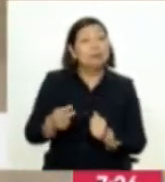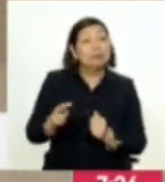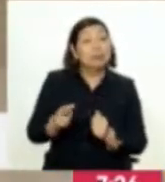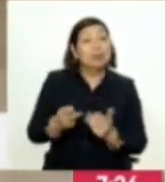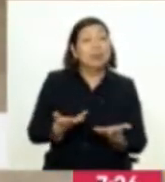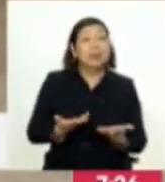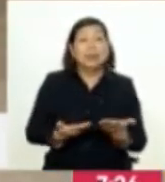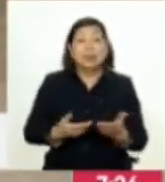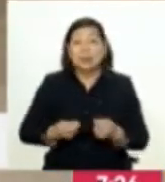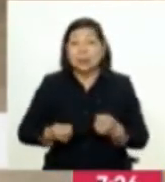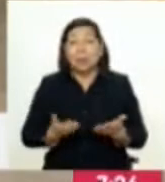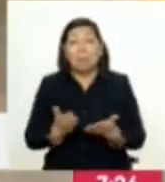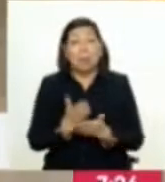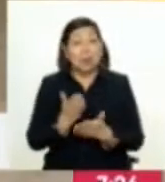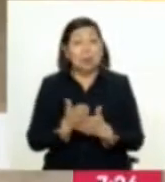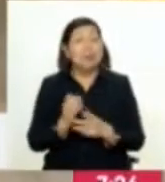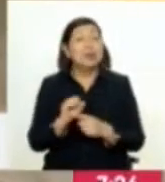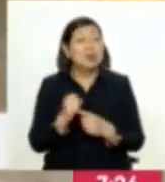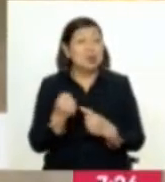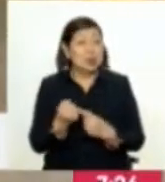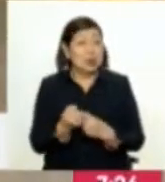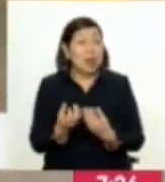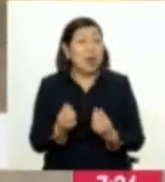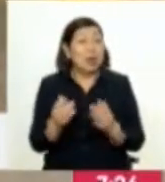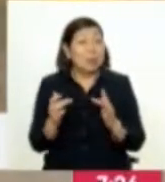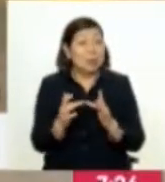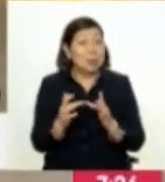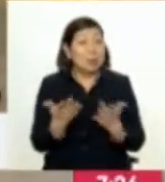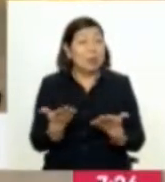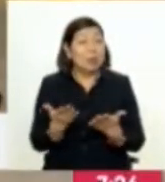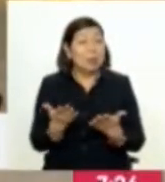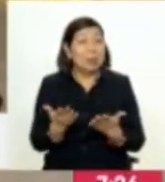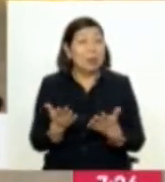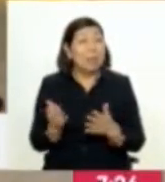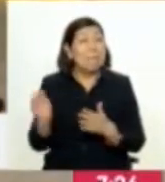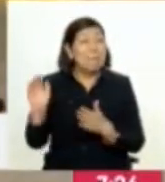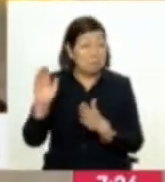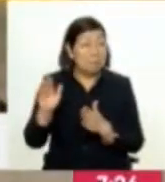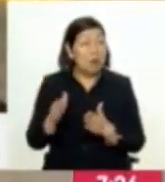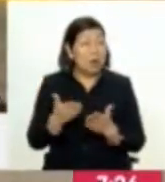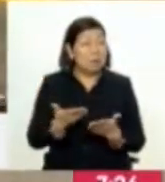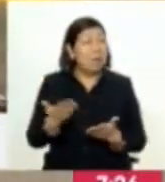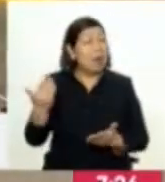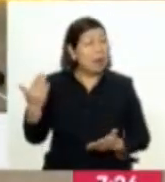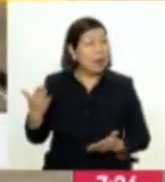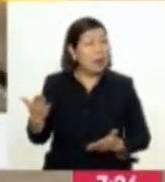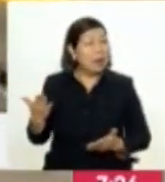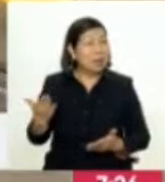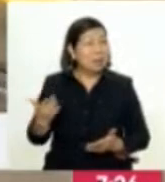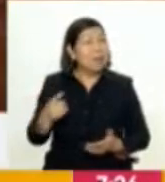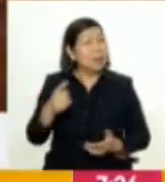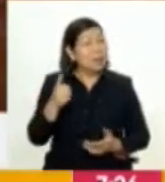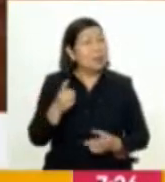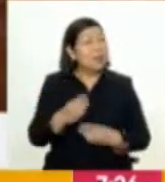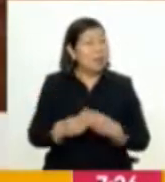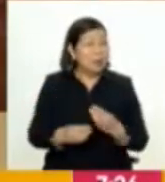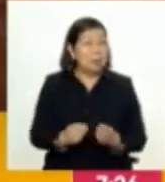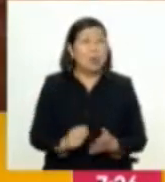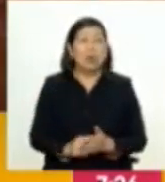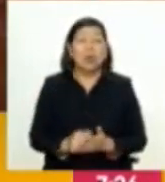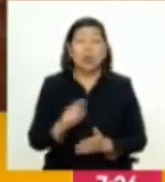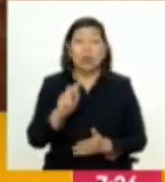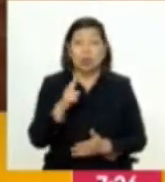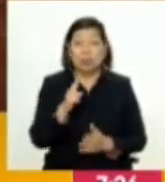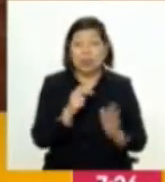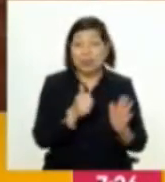de las tensiones y conflictos políticos, así como el impacto del fenómeno del Niño. No hay que perder de vista lo que ha pasado en nuestro país y en el mundo, ¿no? Desde el